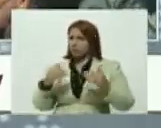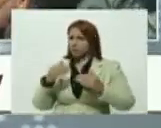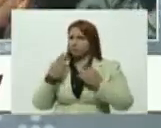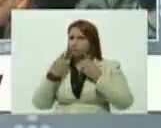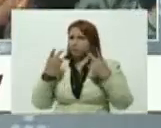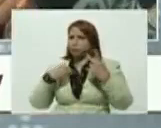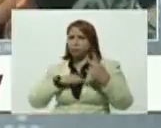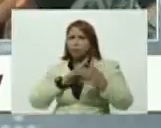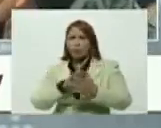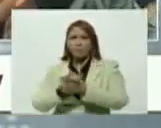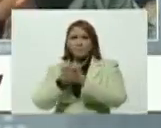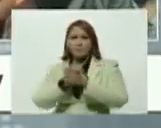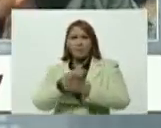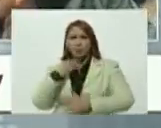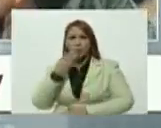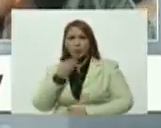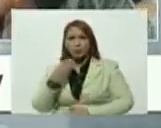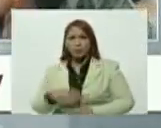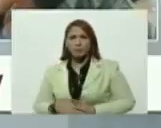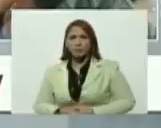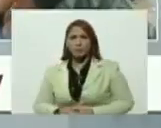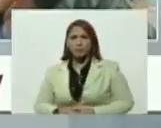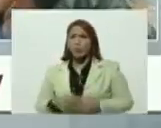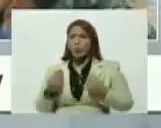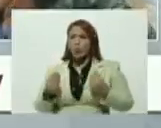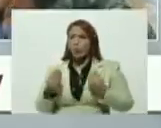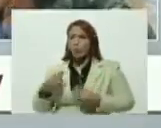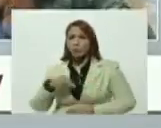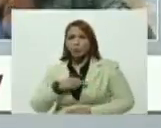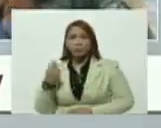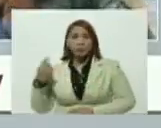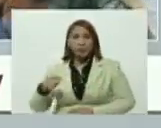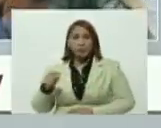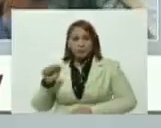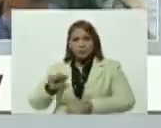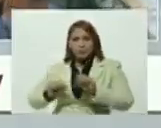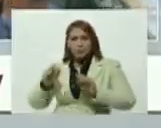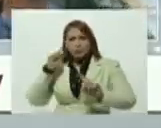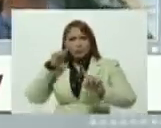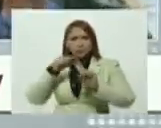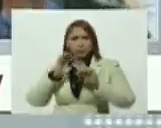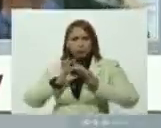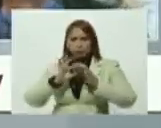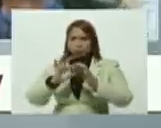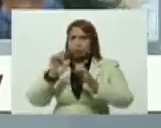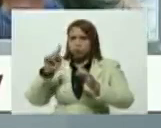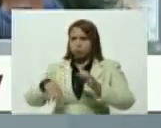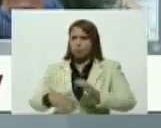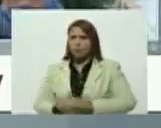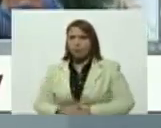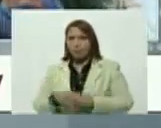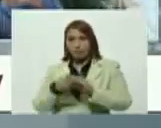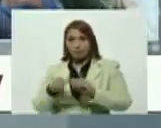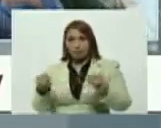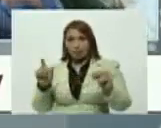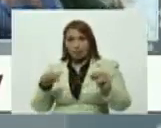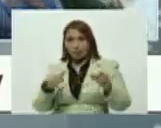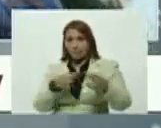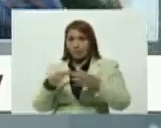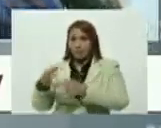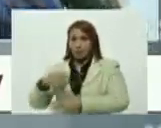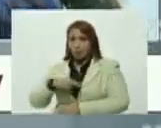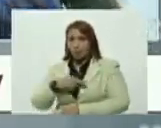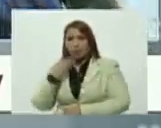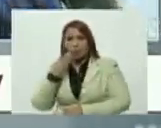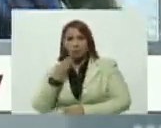mis compañeros de la juventud, cómo nosotros tenemos el desafío de consolidar desde el orgánico en el territorio la organización de nuestra